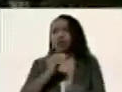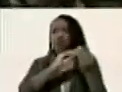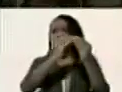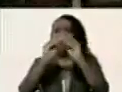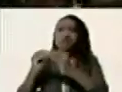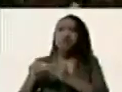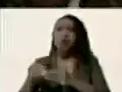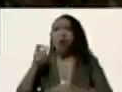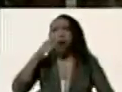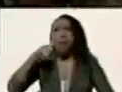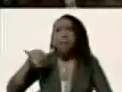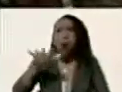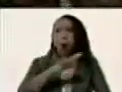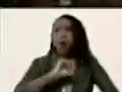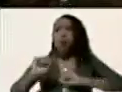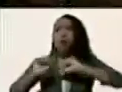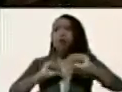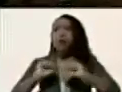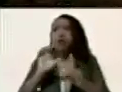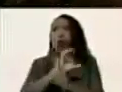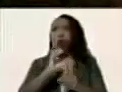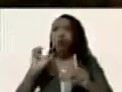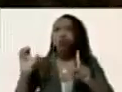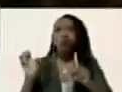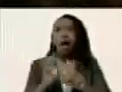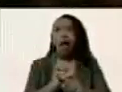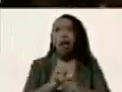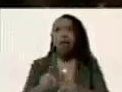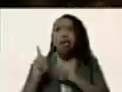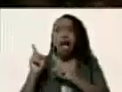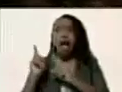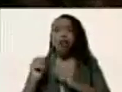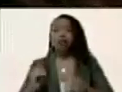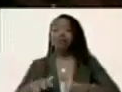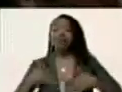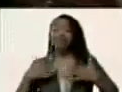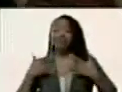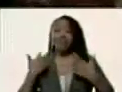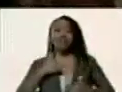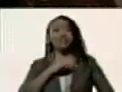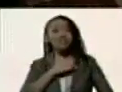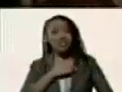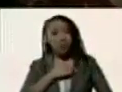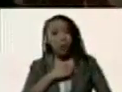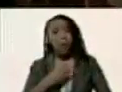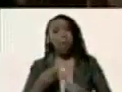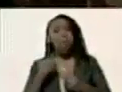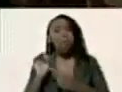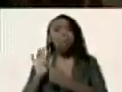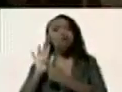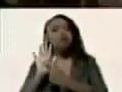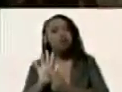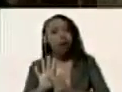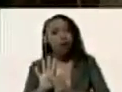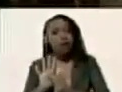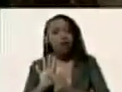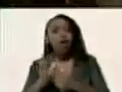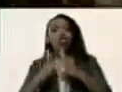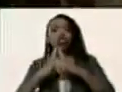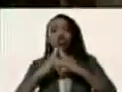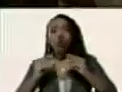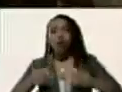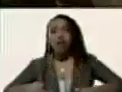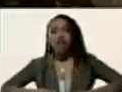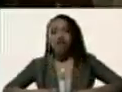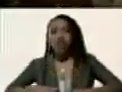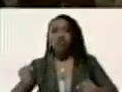con su pueblo, con el movimiento cultural, y por ello bien contentos estamos para que podamos mostrarle todo el esfuerzo y todo